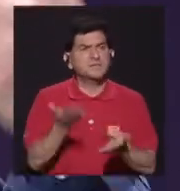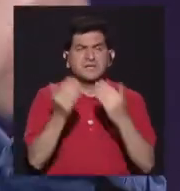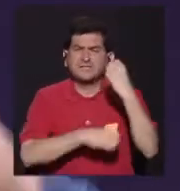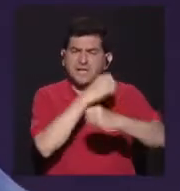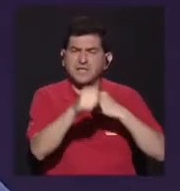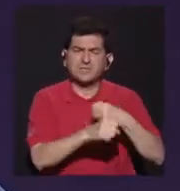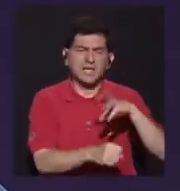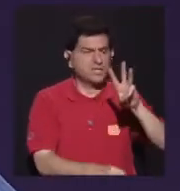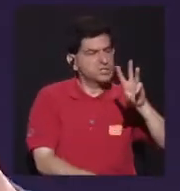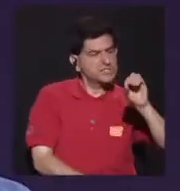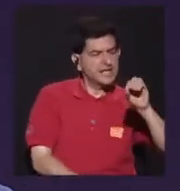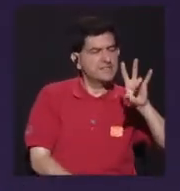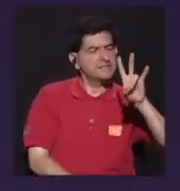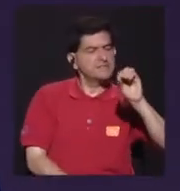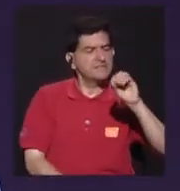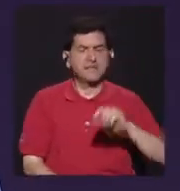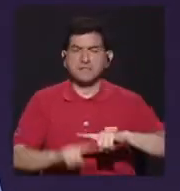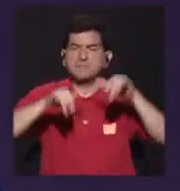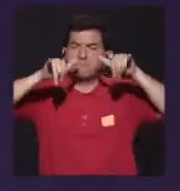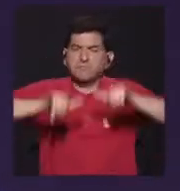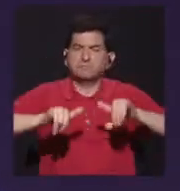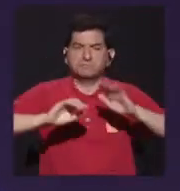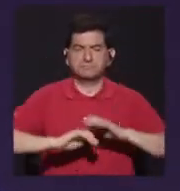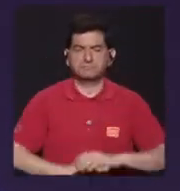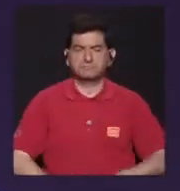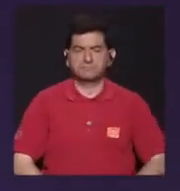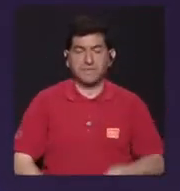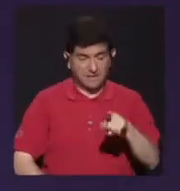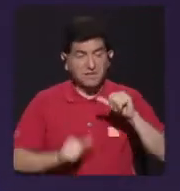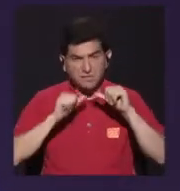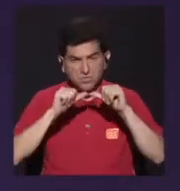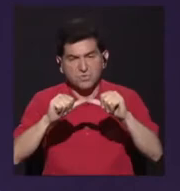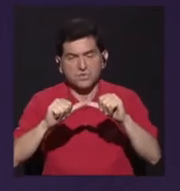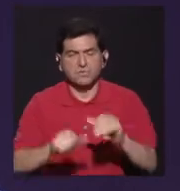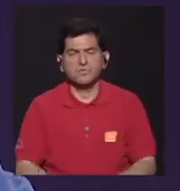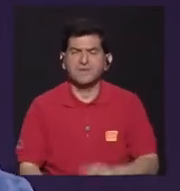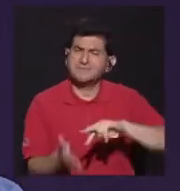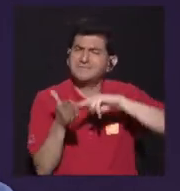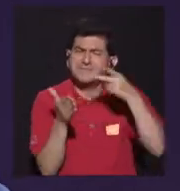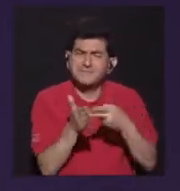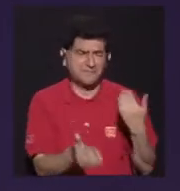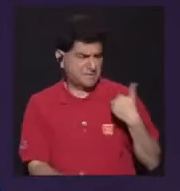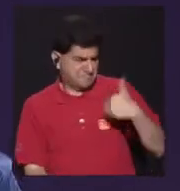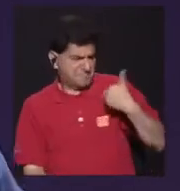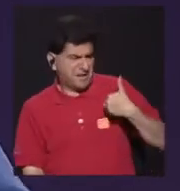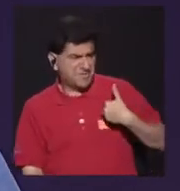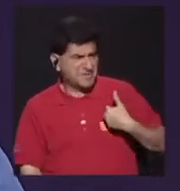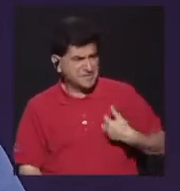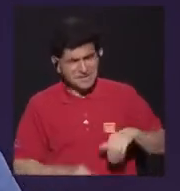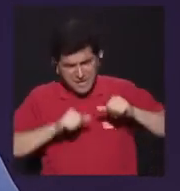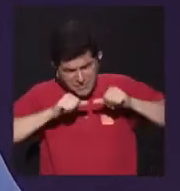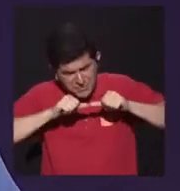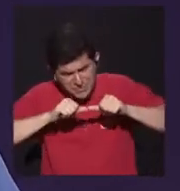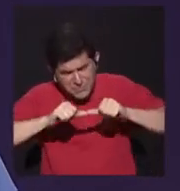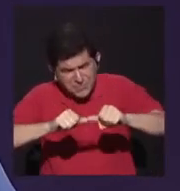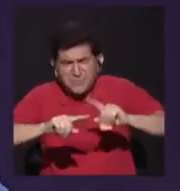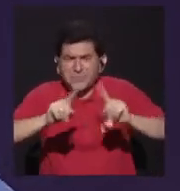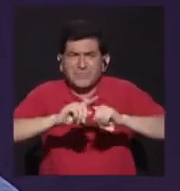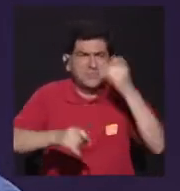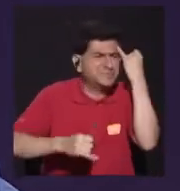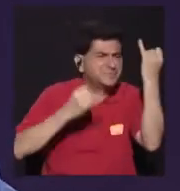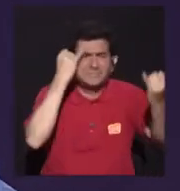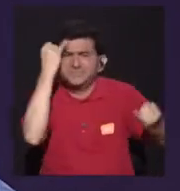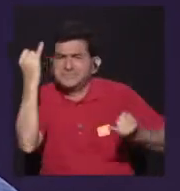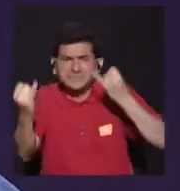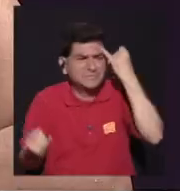años 60, 70, pero que todavía prevalecen, Entonces hablamos de que esta masculinidad todavía arrastra un montón de ideología